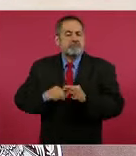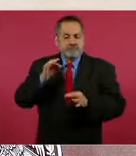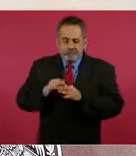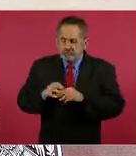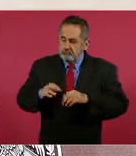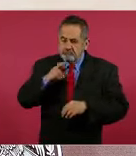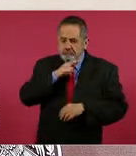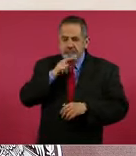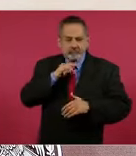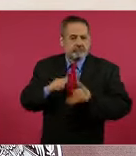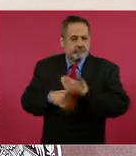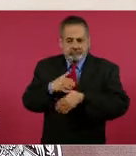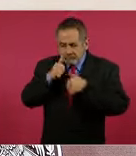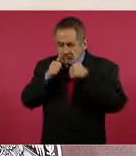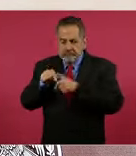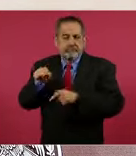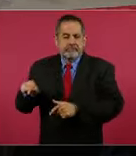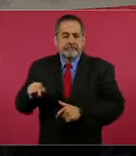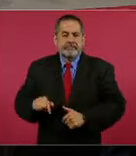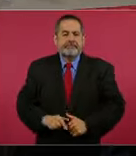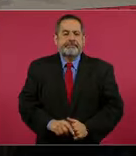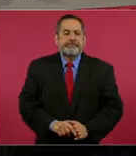atender a todos los mexicanos.